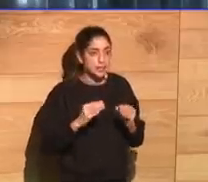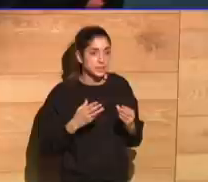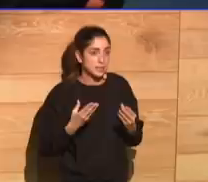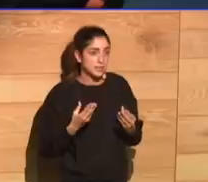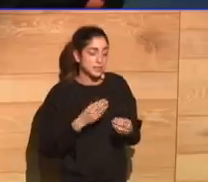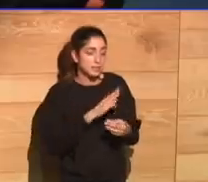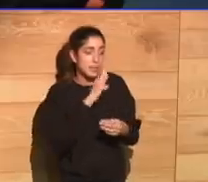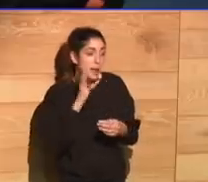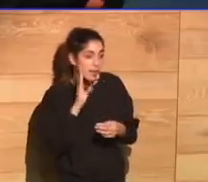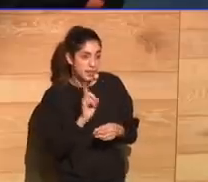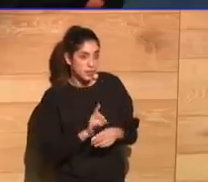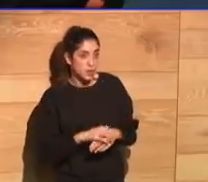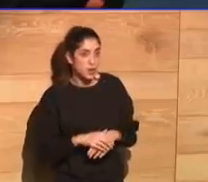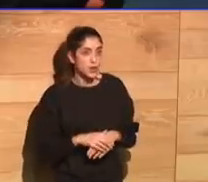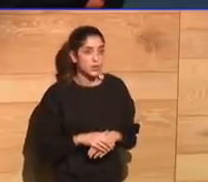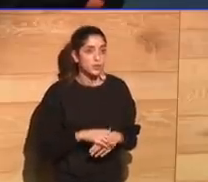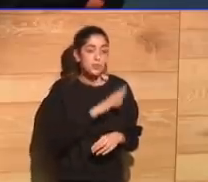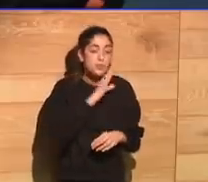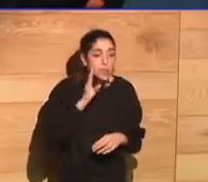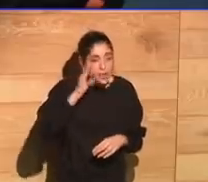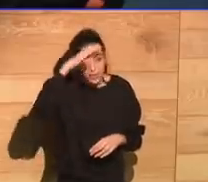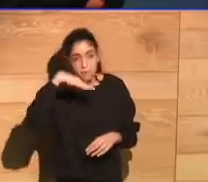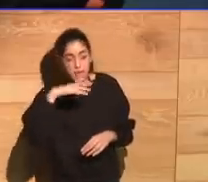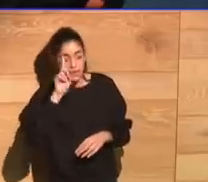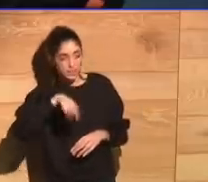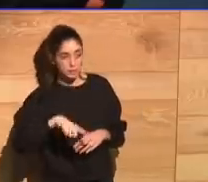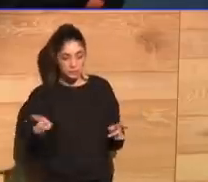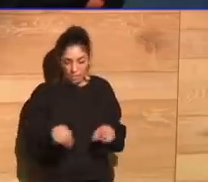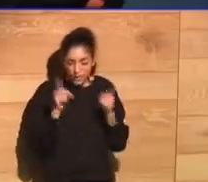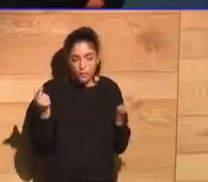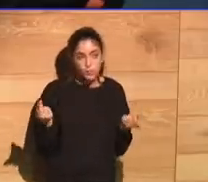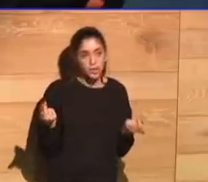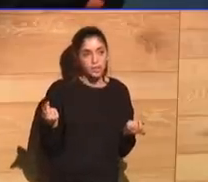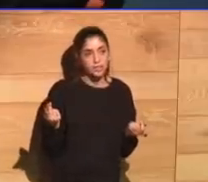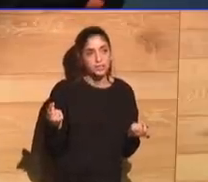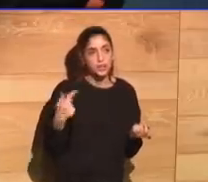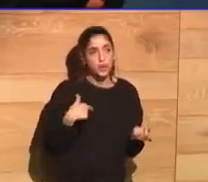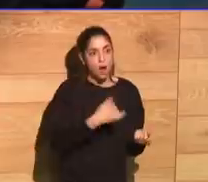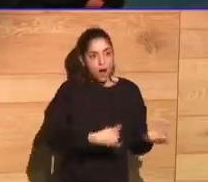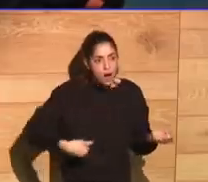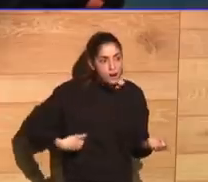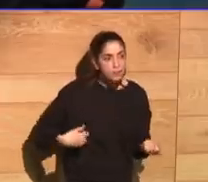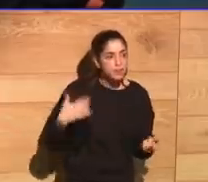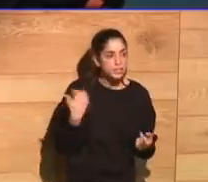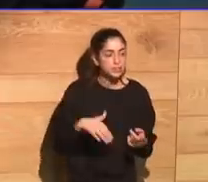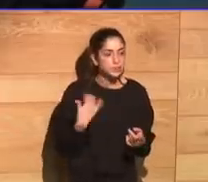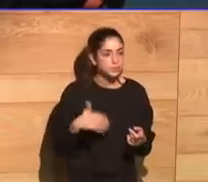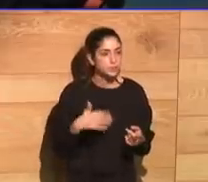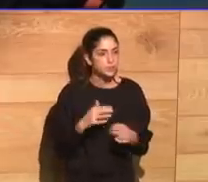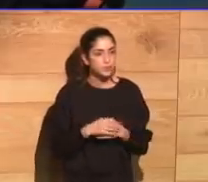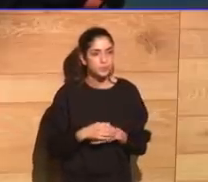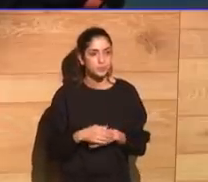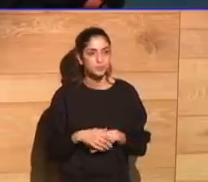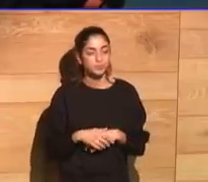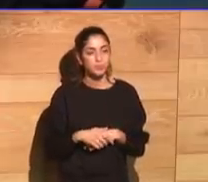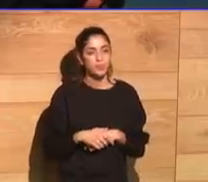Dame químicos. Madre y padre, venga. Lo que haya. No pusieron los kilos. ¡Ay, qué hambre tengo, por Dios! En el mismo